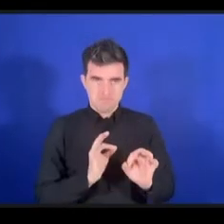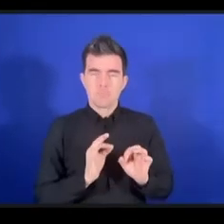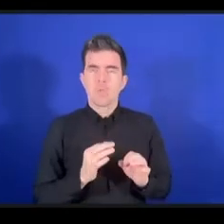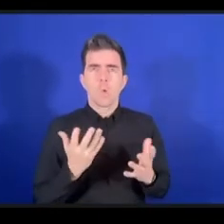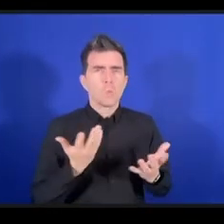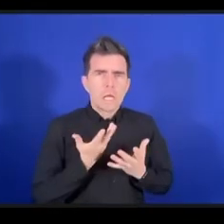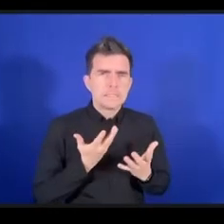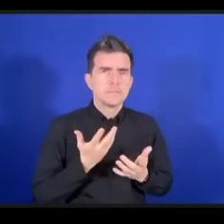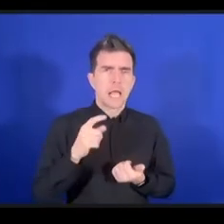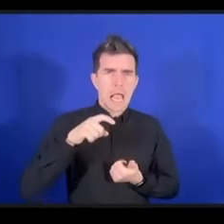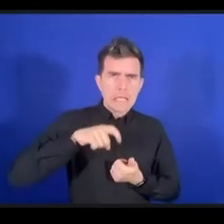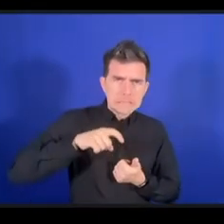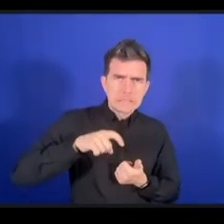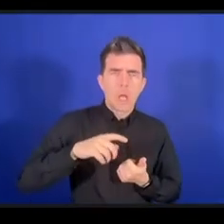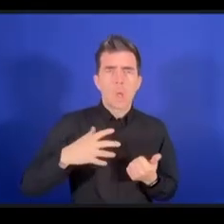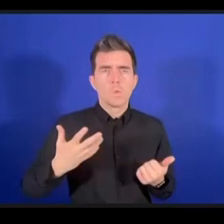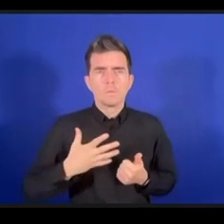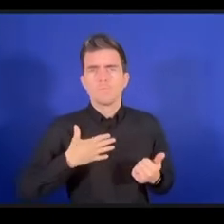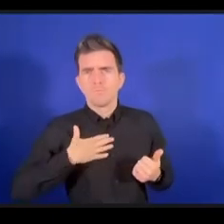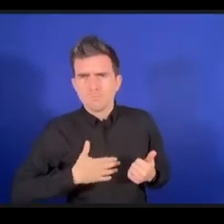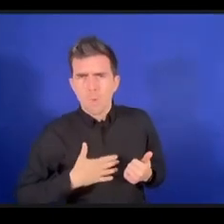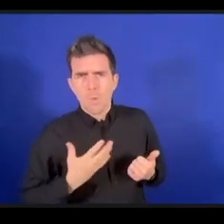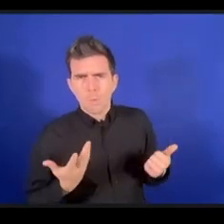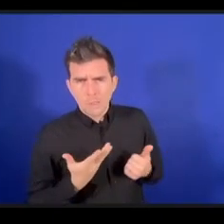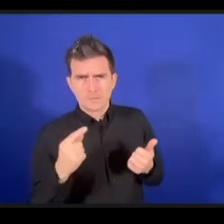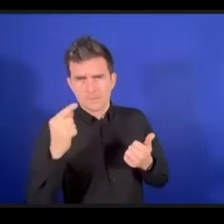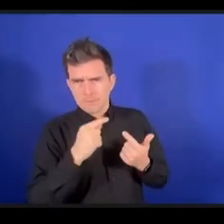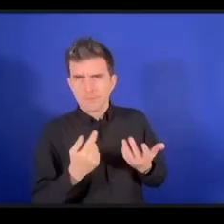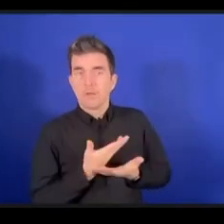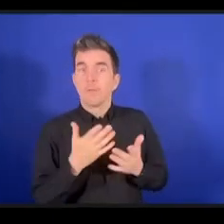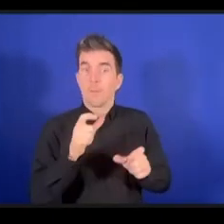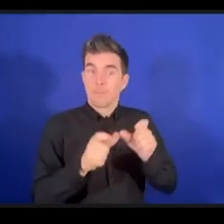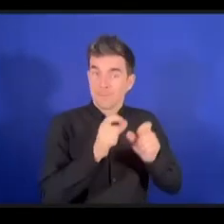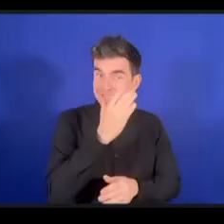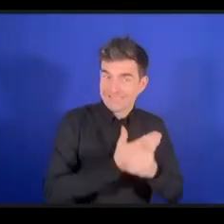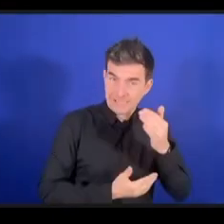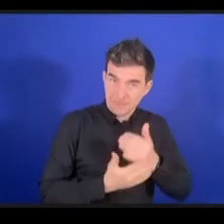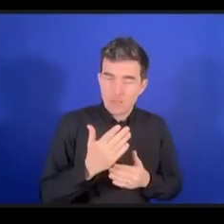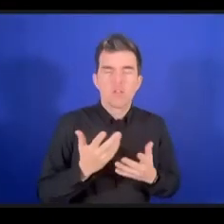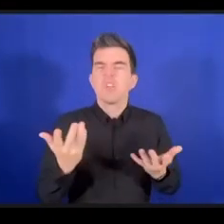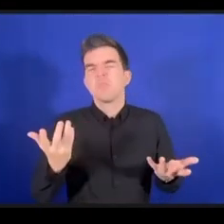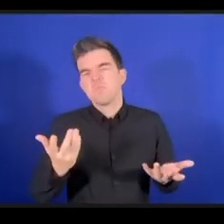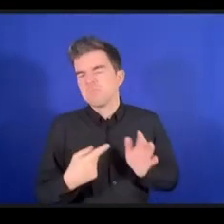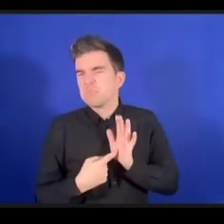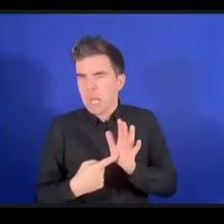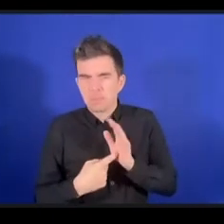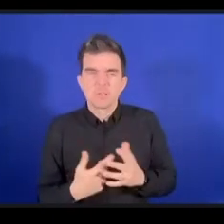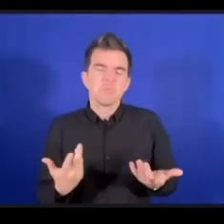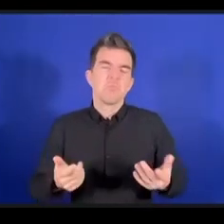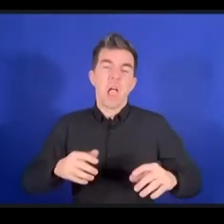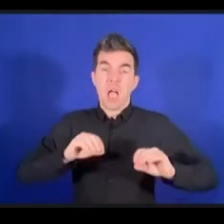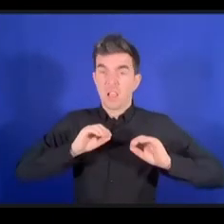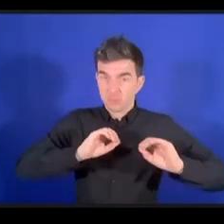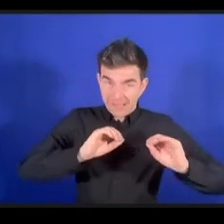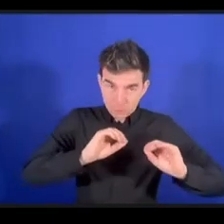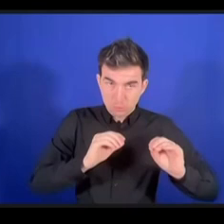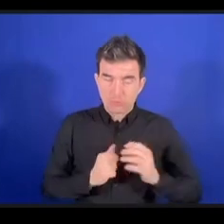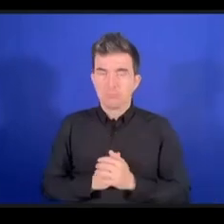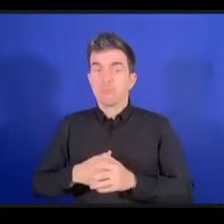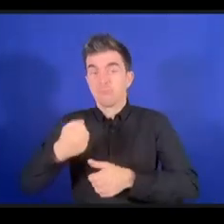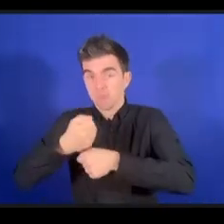de personas con discapacidad educación empleo ciudades inteligentes acceso a diferentes recursos etcétera